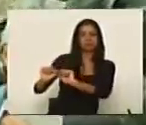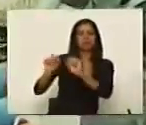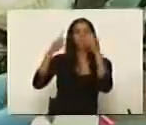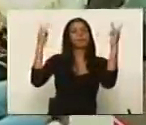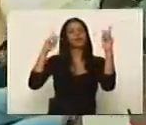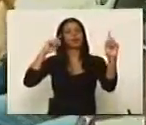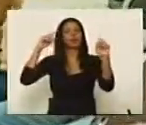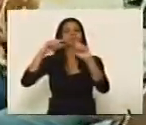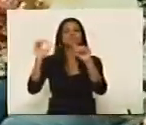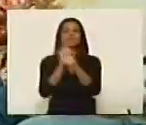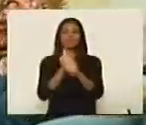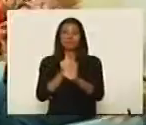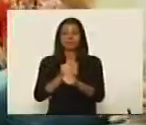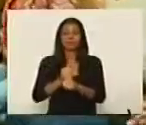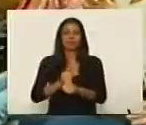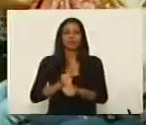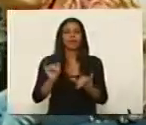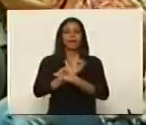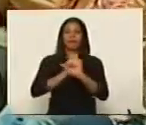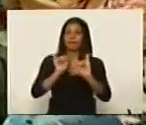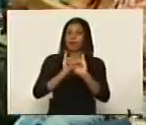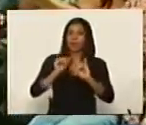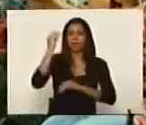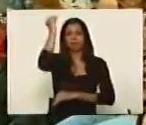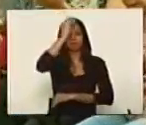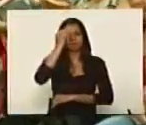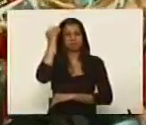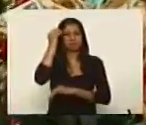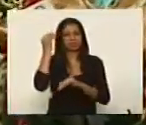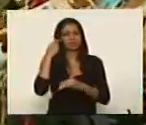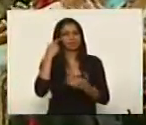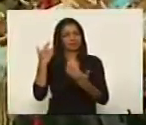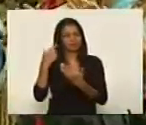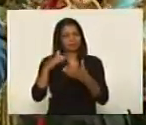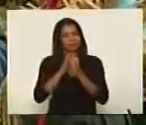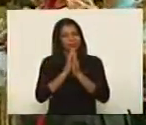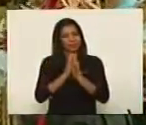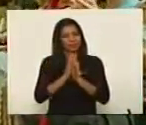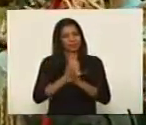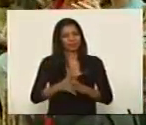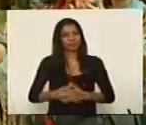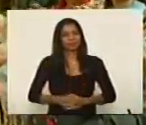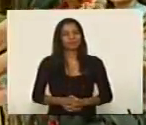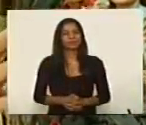victorioso. Quiero cerrar con una reflexión, presidente, si me lo permiten.